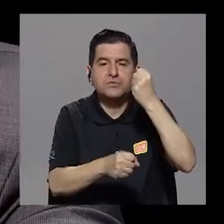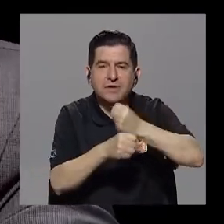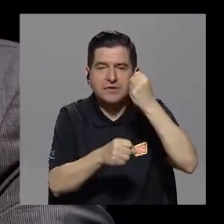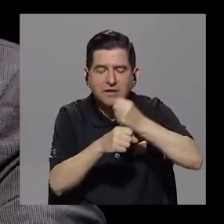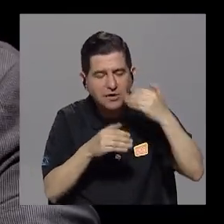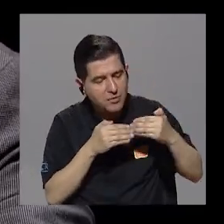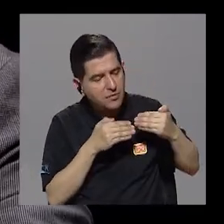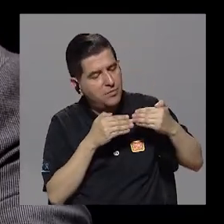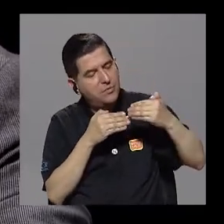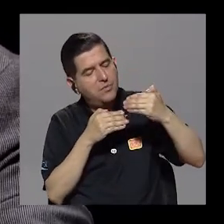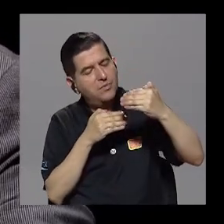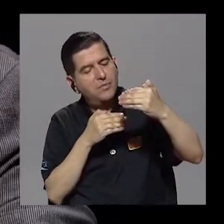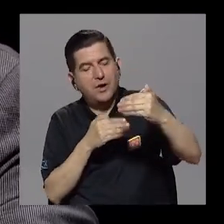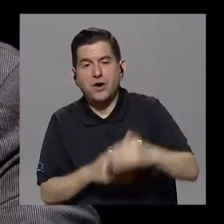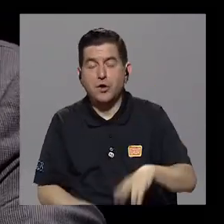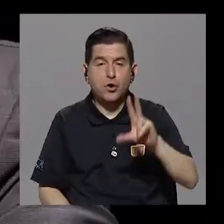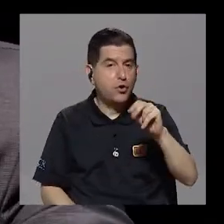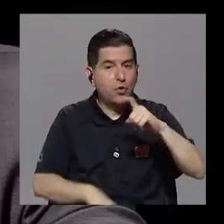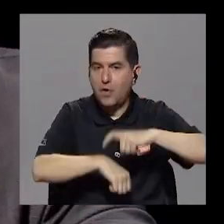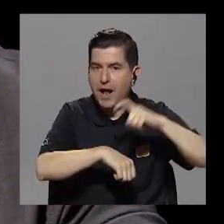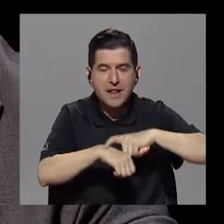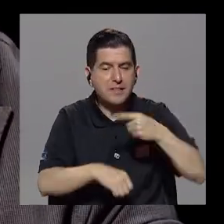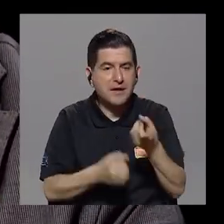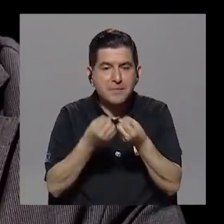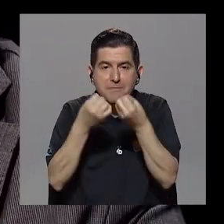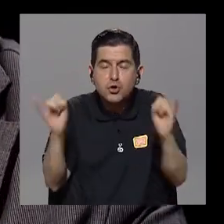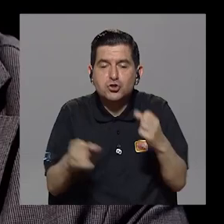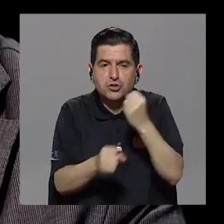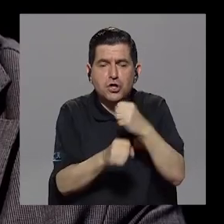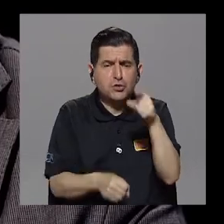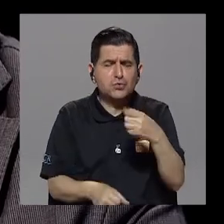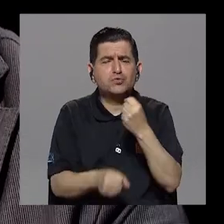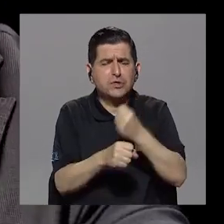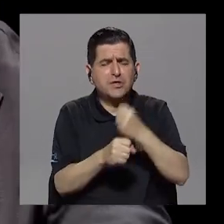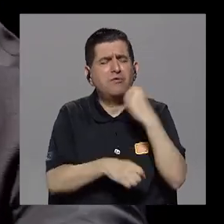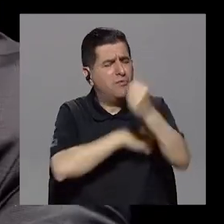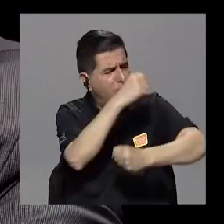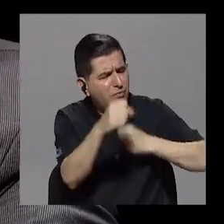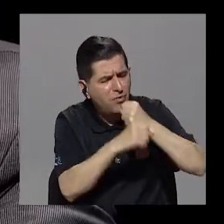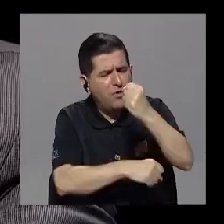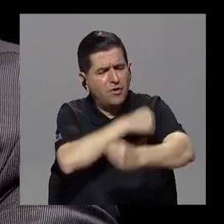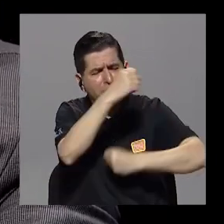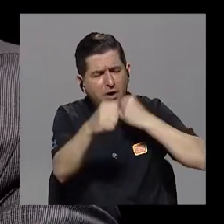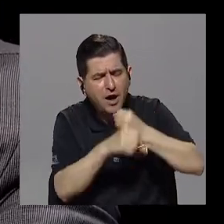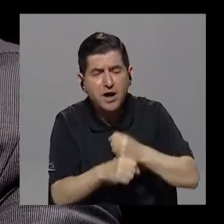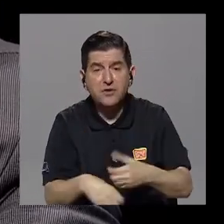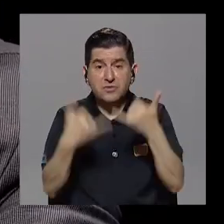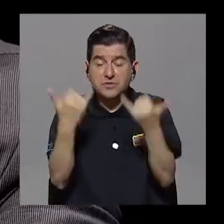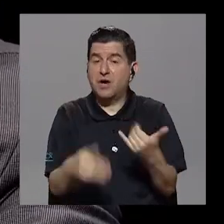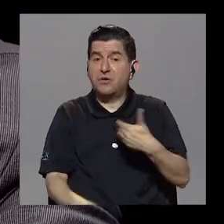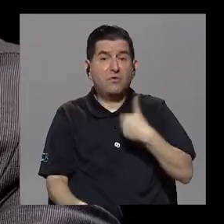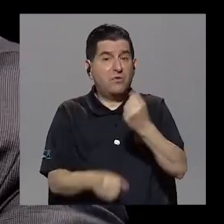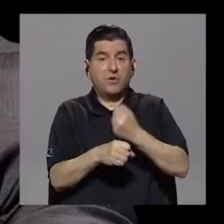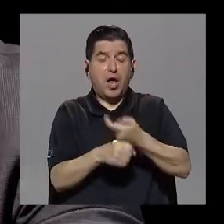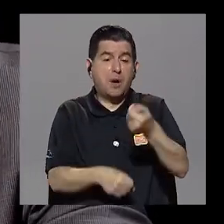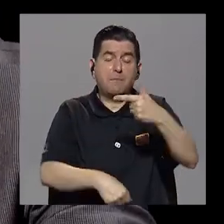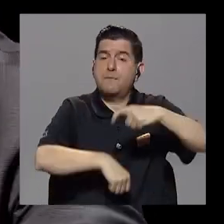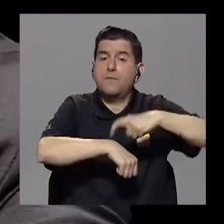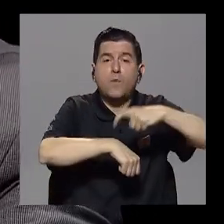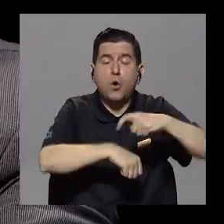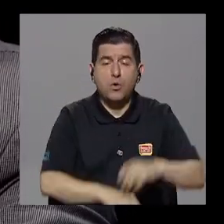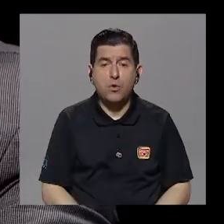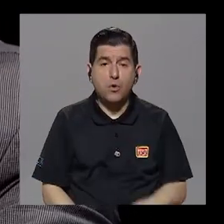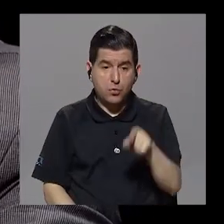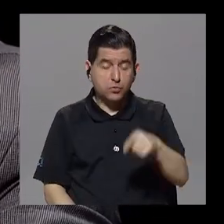trabajando, no al tiempo que pasaste desempleado. Si trabajaste muchos años y después estás desempleado poco tiempo, te